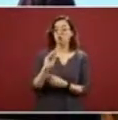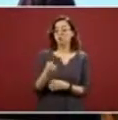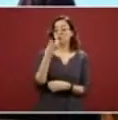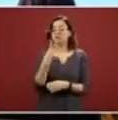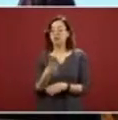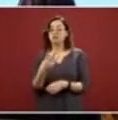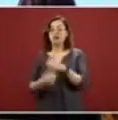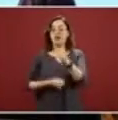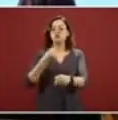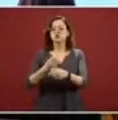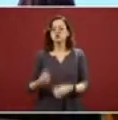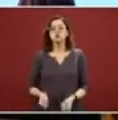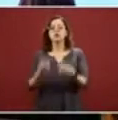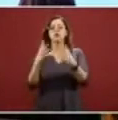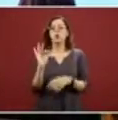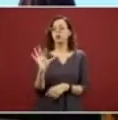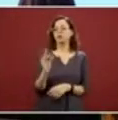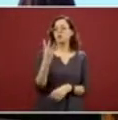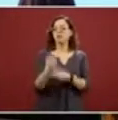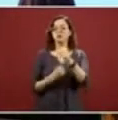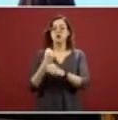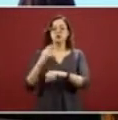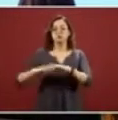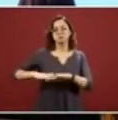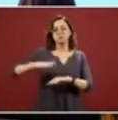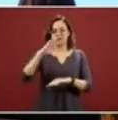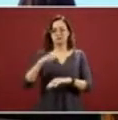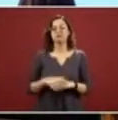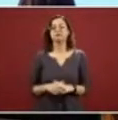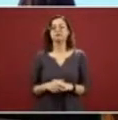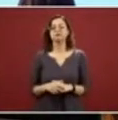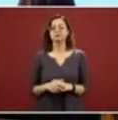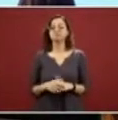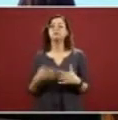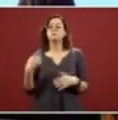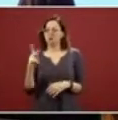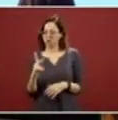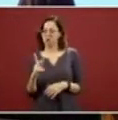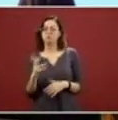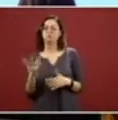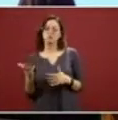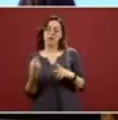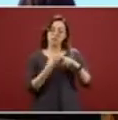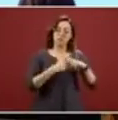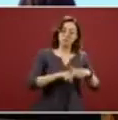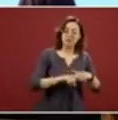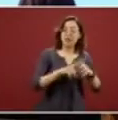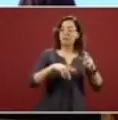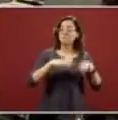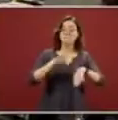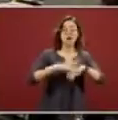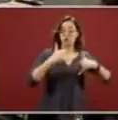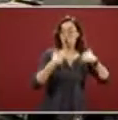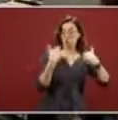casos, tienen una mediana de 44 años. Y el rango va desde los 18, o sea, el caso que menos edad ha